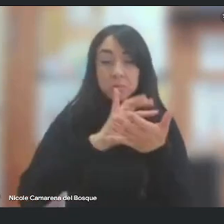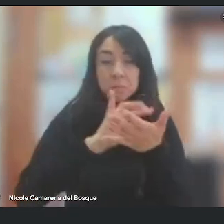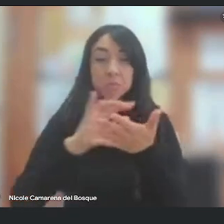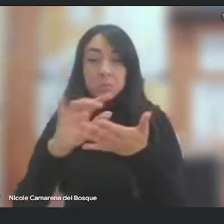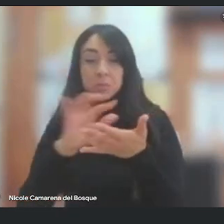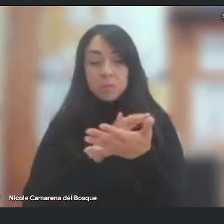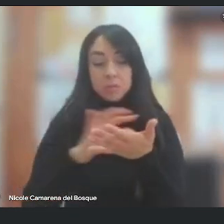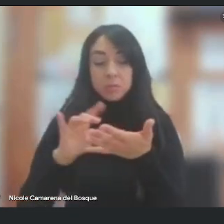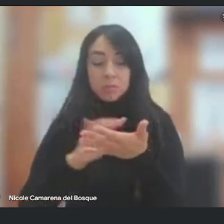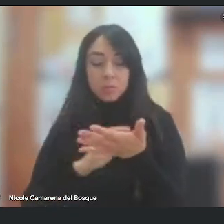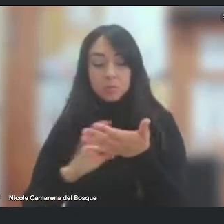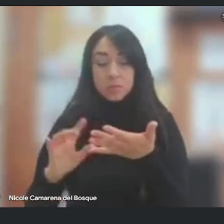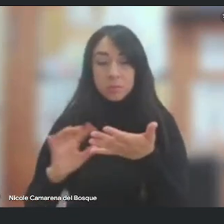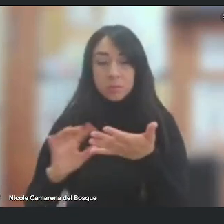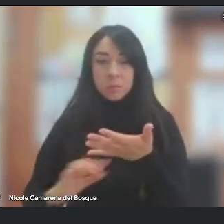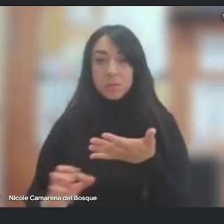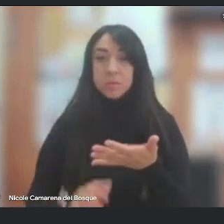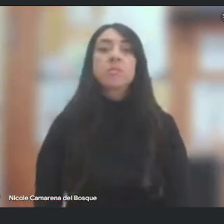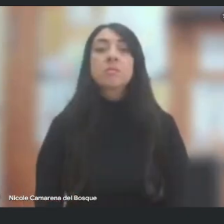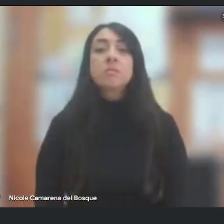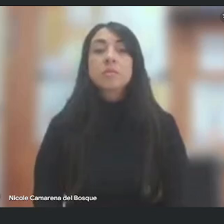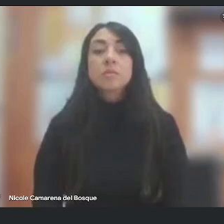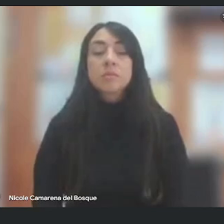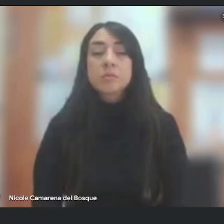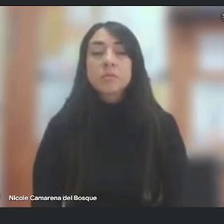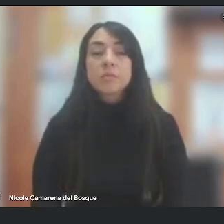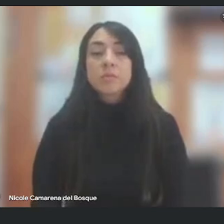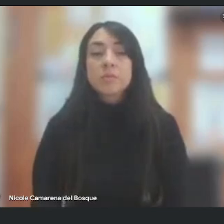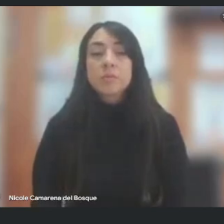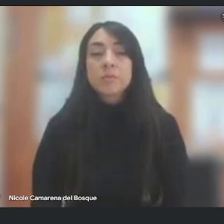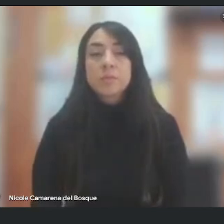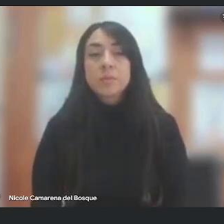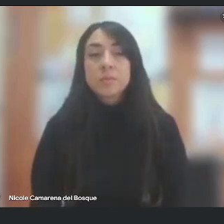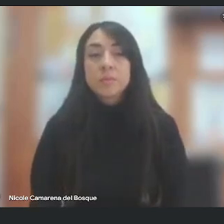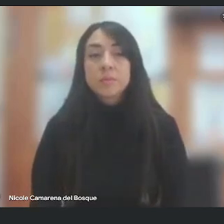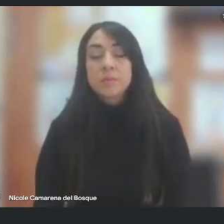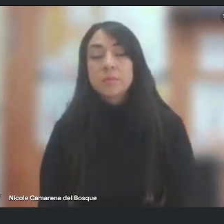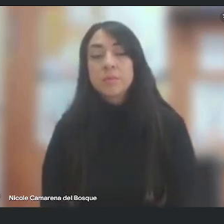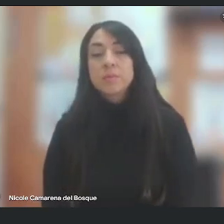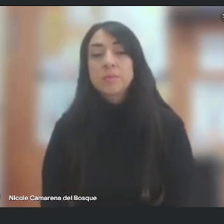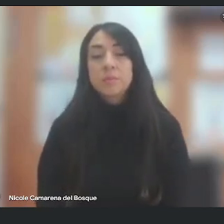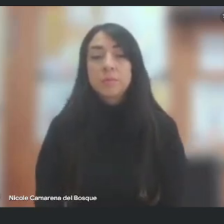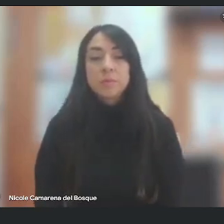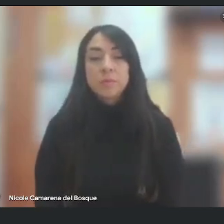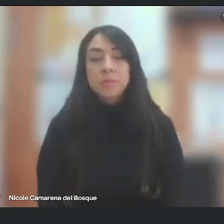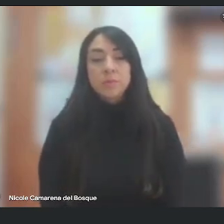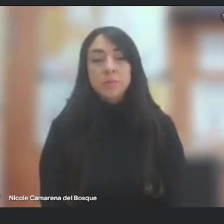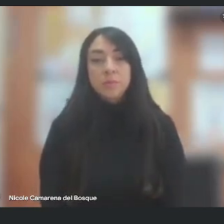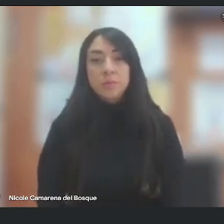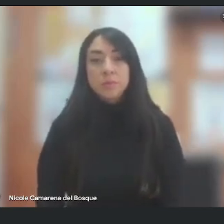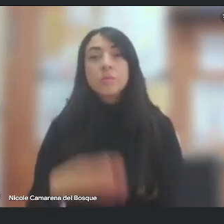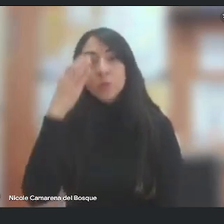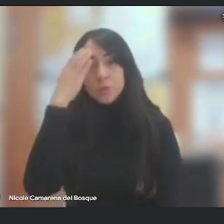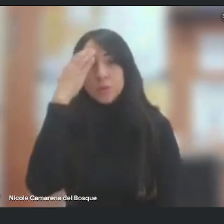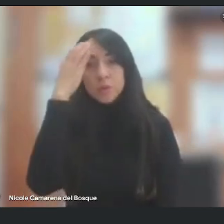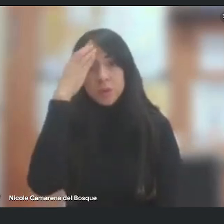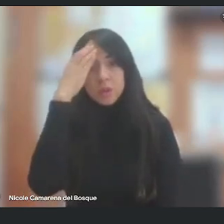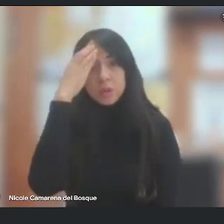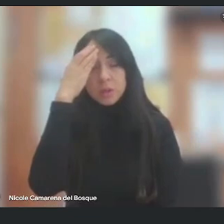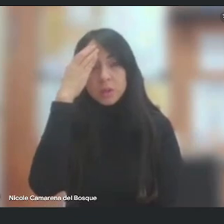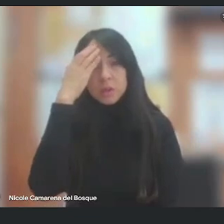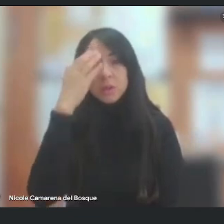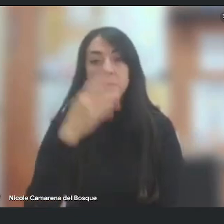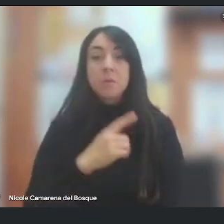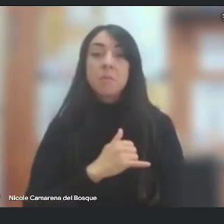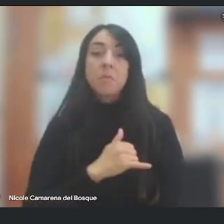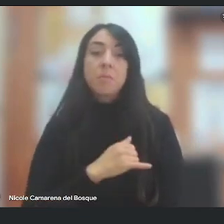o somos una persona con discapacidad, pues conocer cuáles son mis derechos y cómo me puedo expresar libremente en